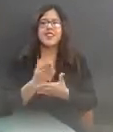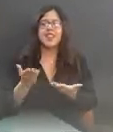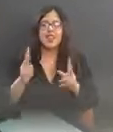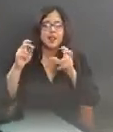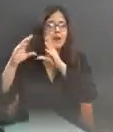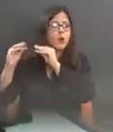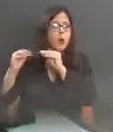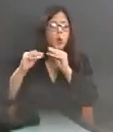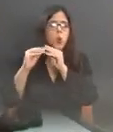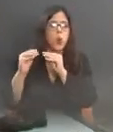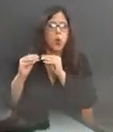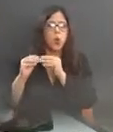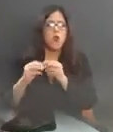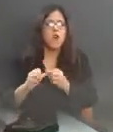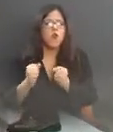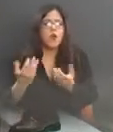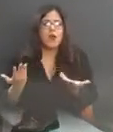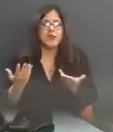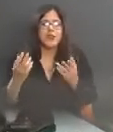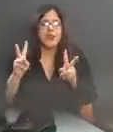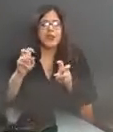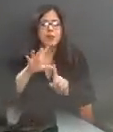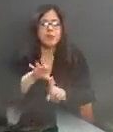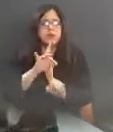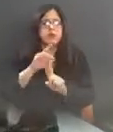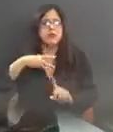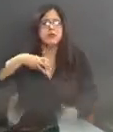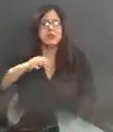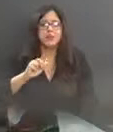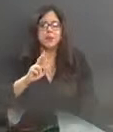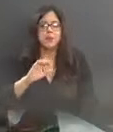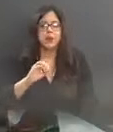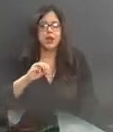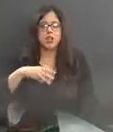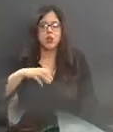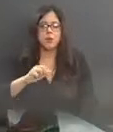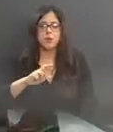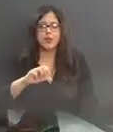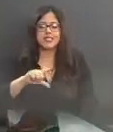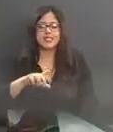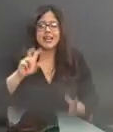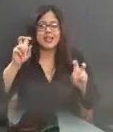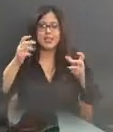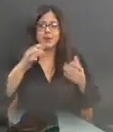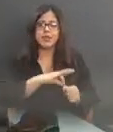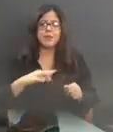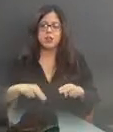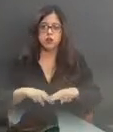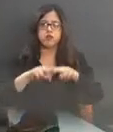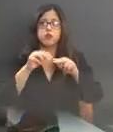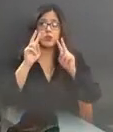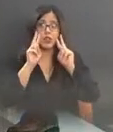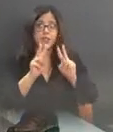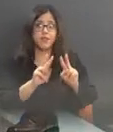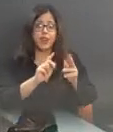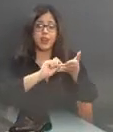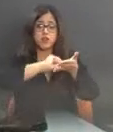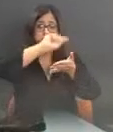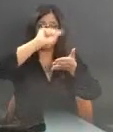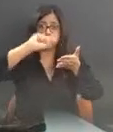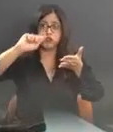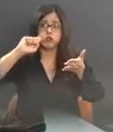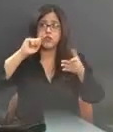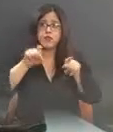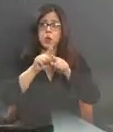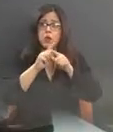más fuerte de la designación de Mario Marcel en el Ministerio de Hacienda. Aquí está la trayectoria, el pic lo marca el